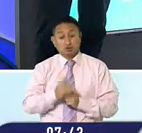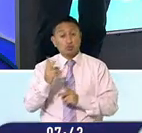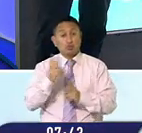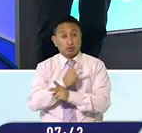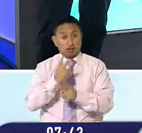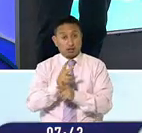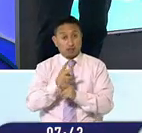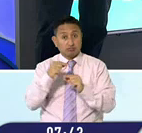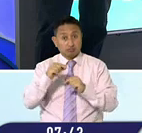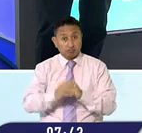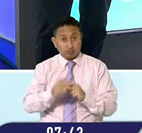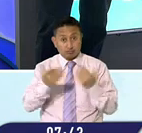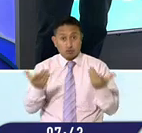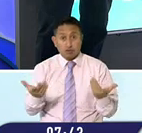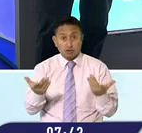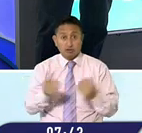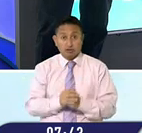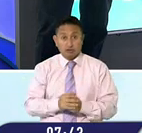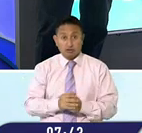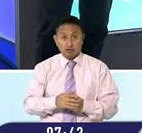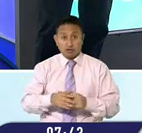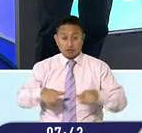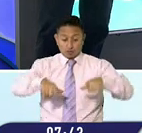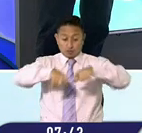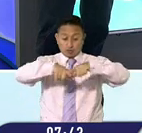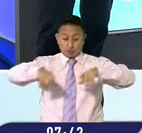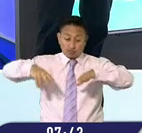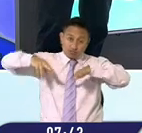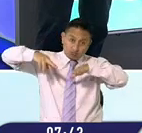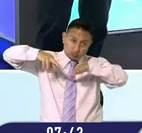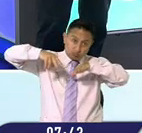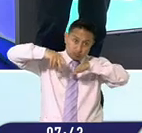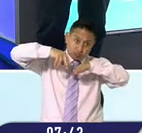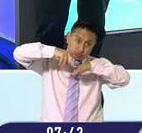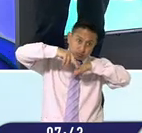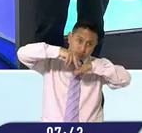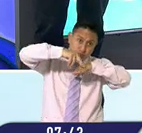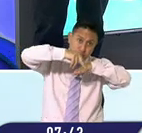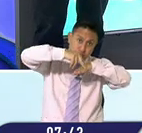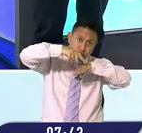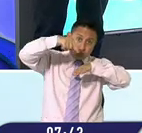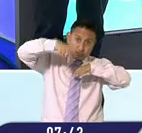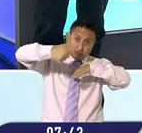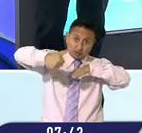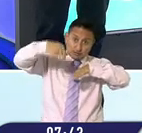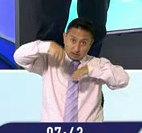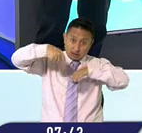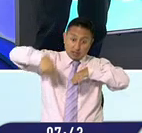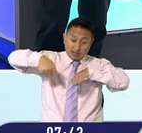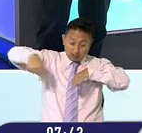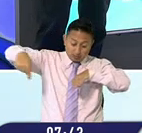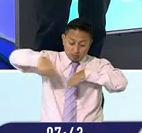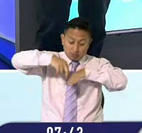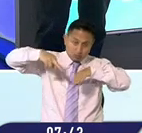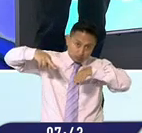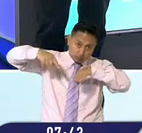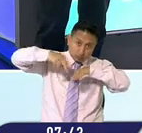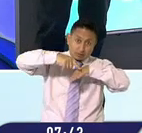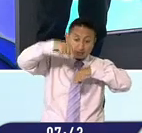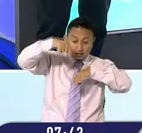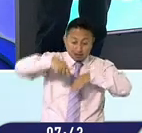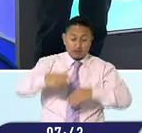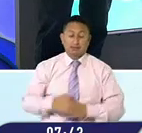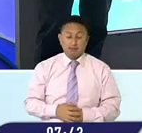aprender a cruzar por donde debemos, las zonas señalizadas, las zonas adecuadas para el peatón, ahí nosotros tenemos que entender